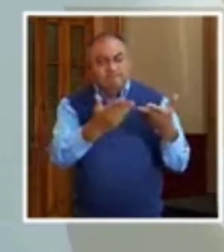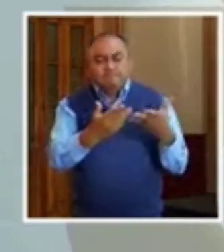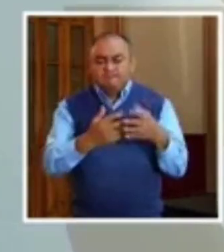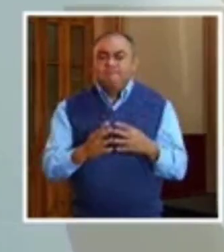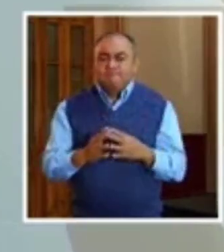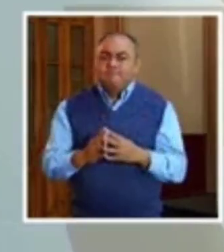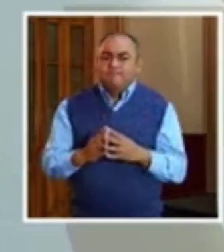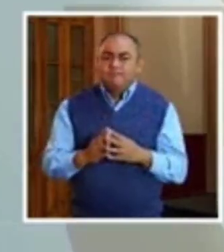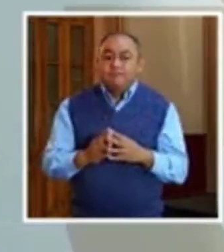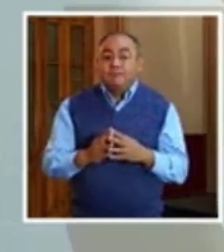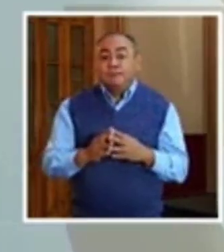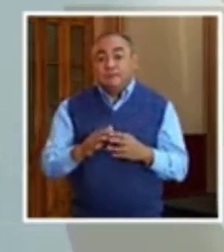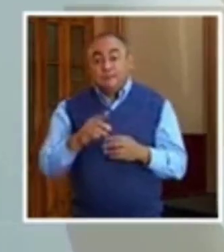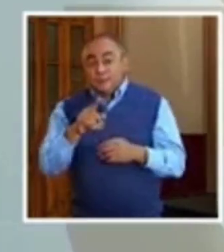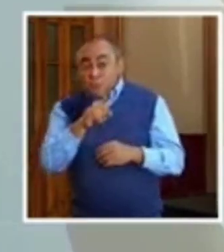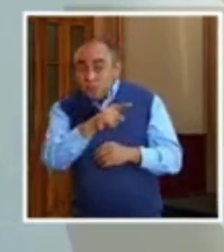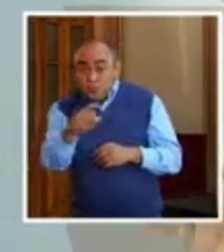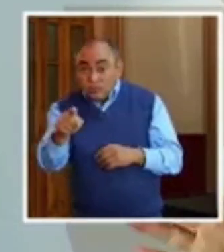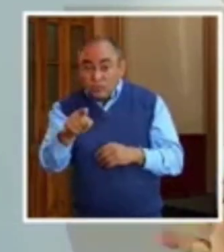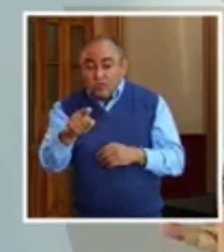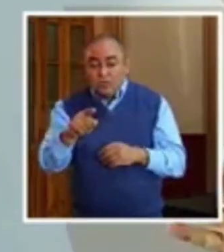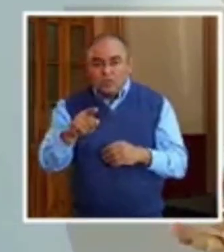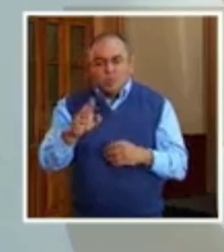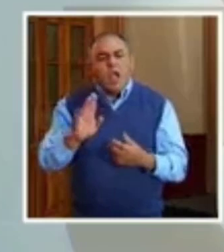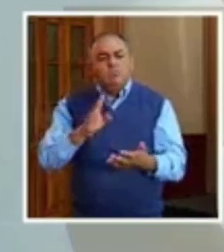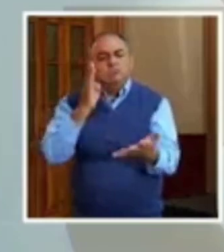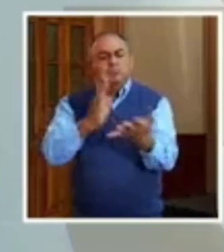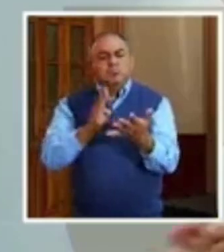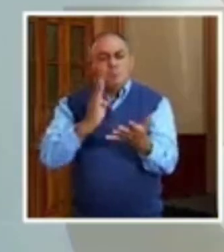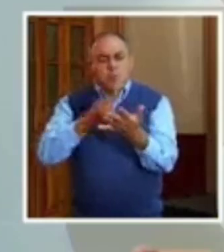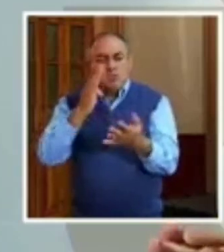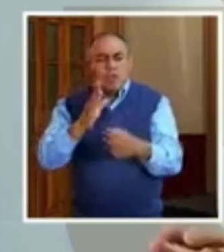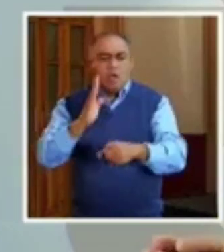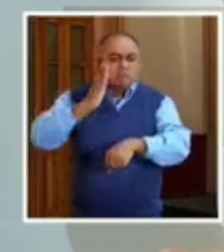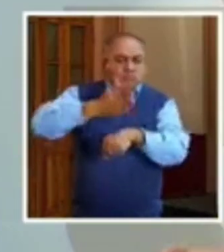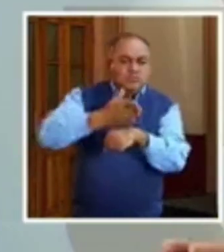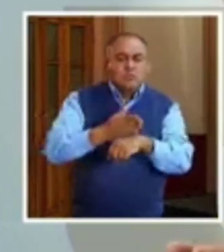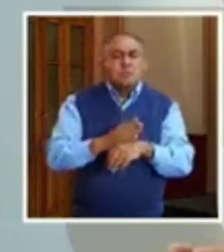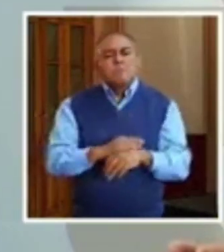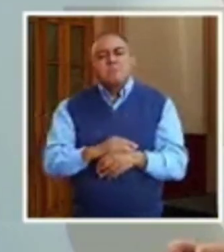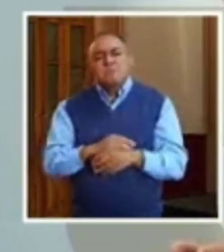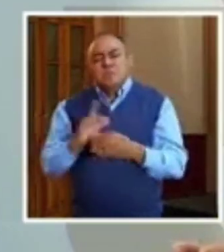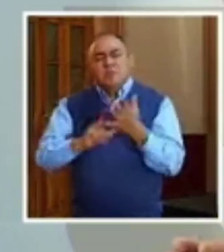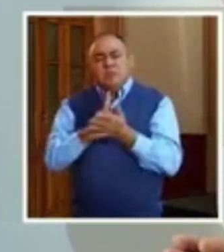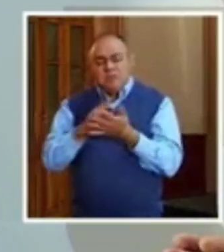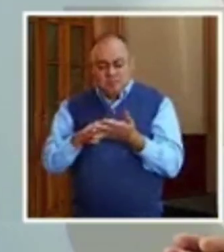¿Habrá sanción si no van? Pues no. La ley no contempla sanciones.